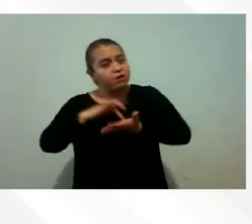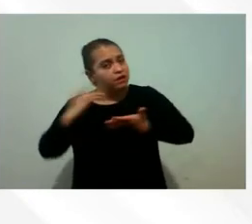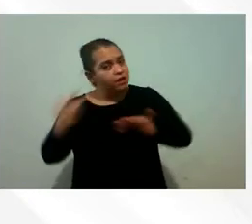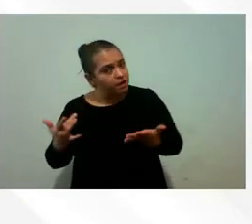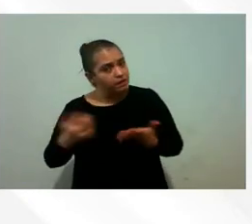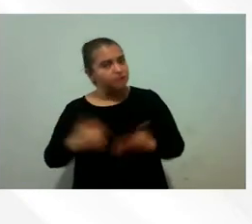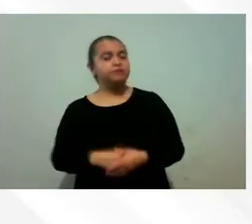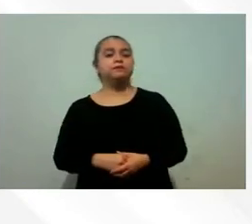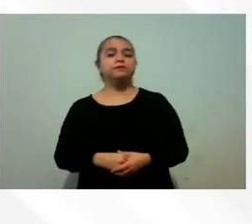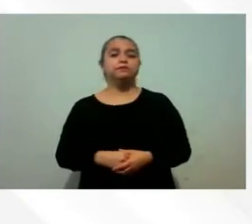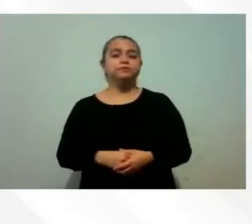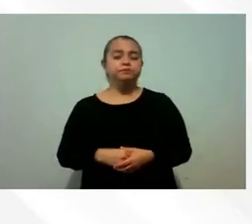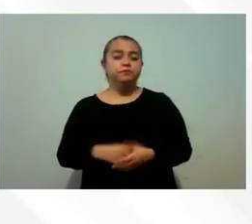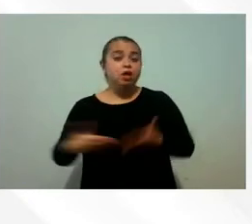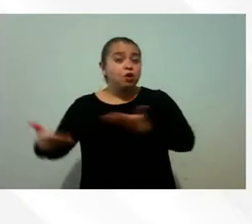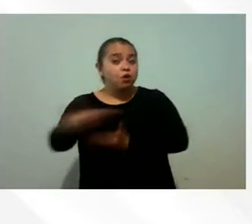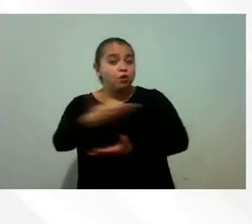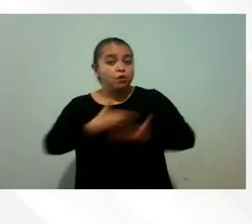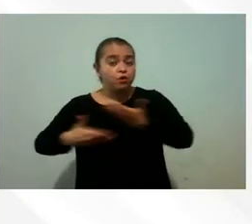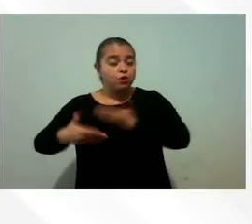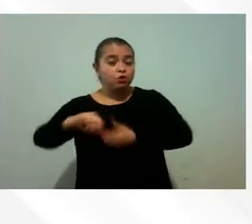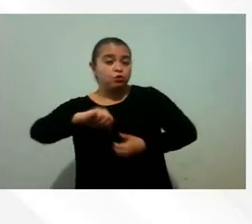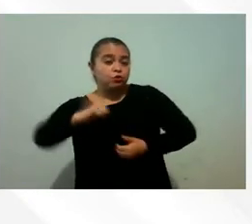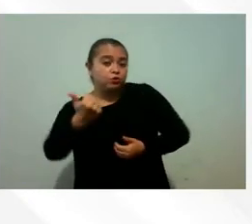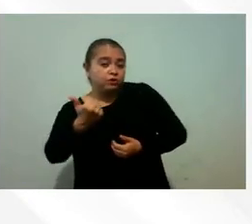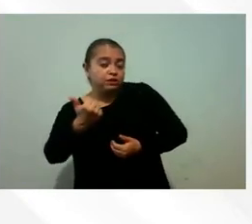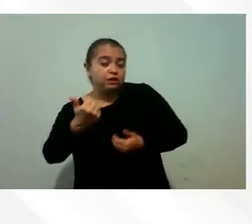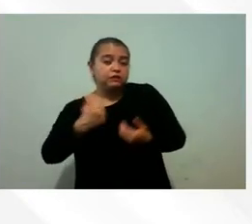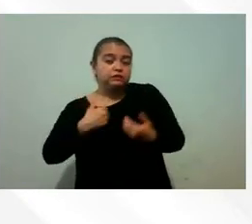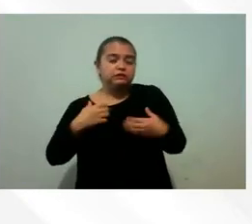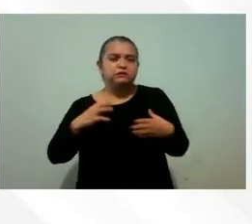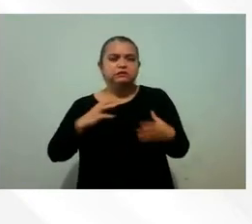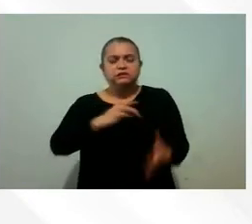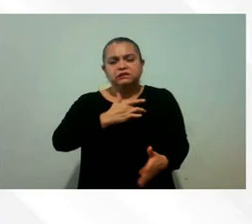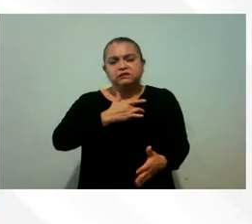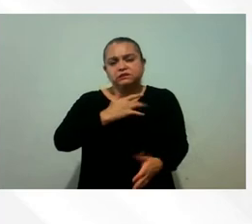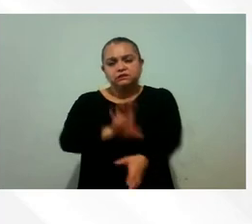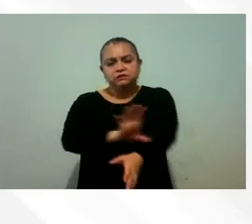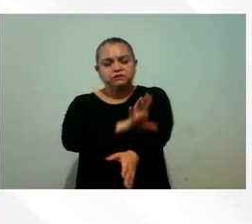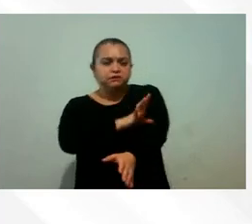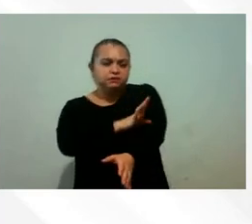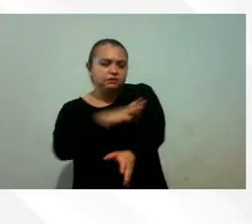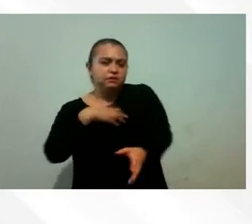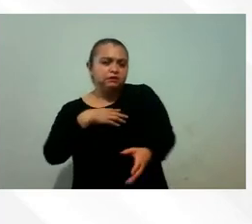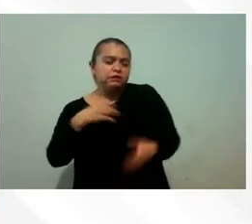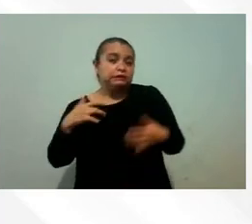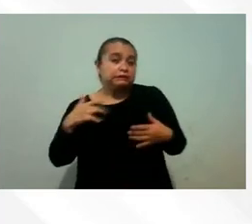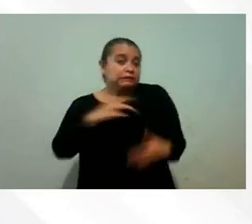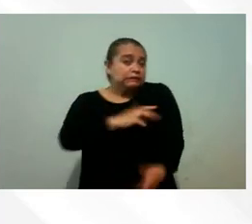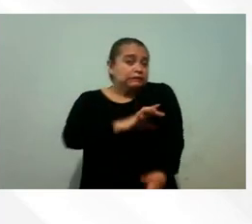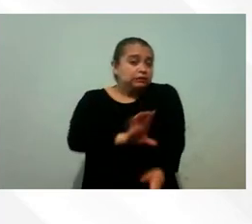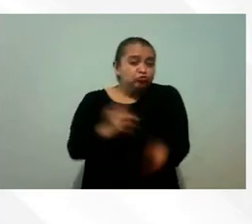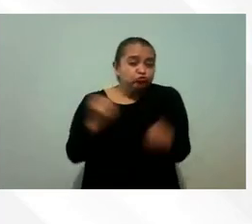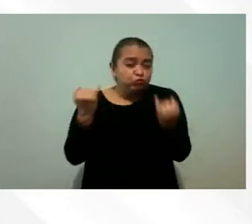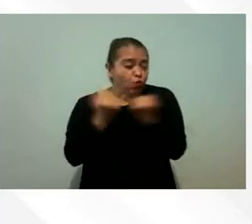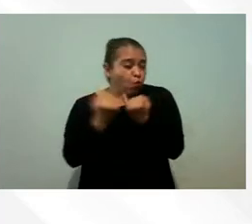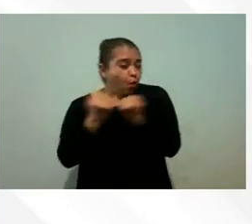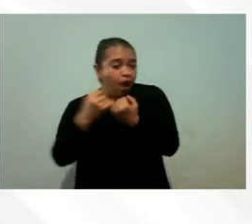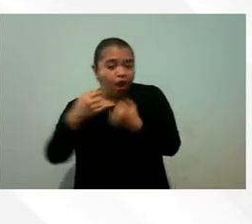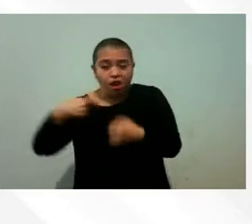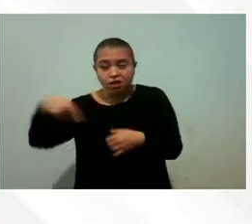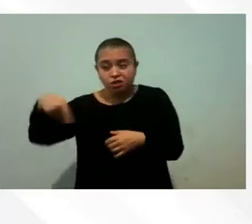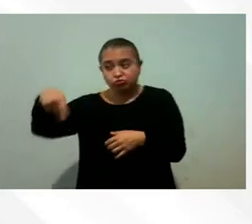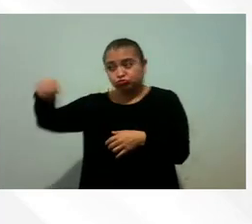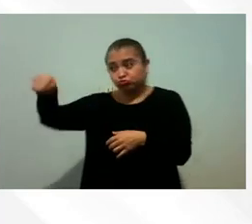Es compartir con otros emociones, sentir que somos tan parecidos para tener